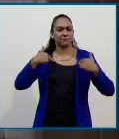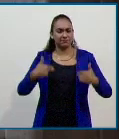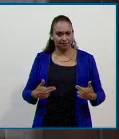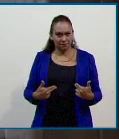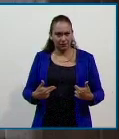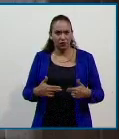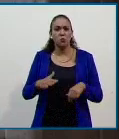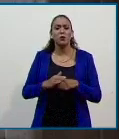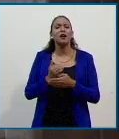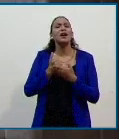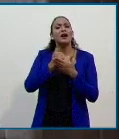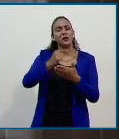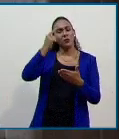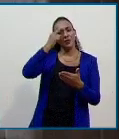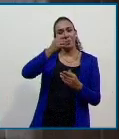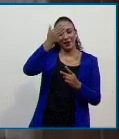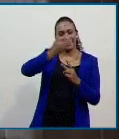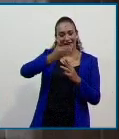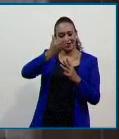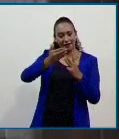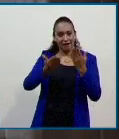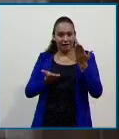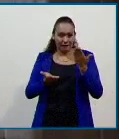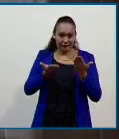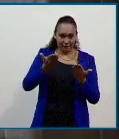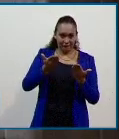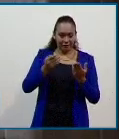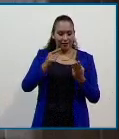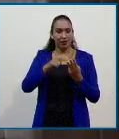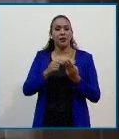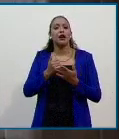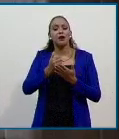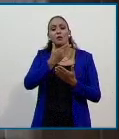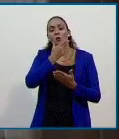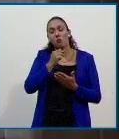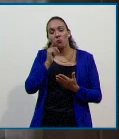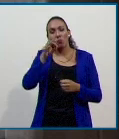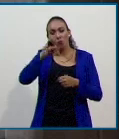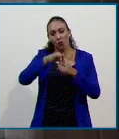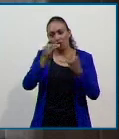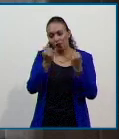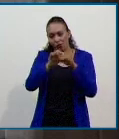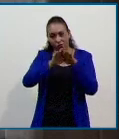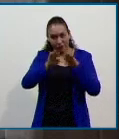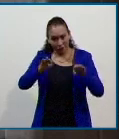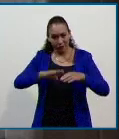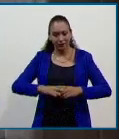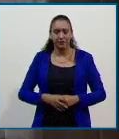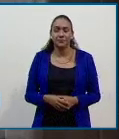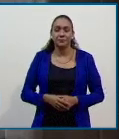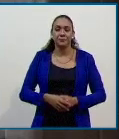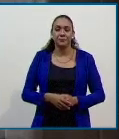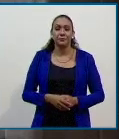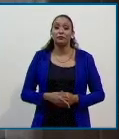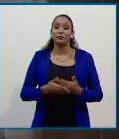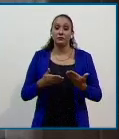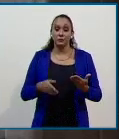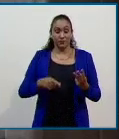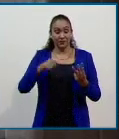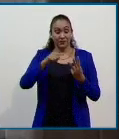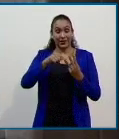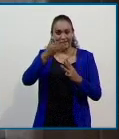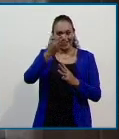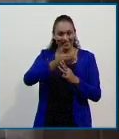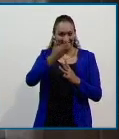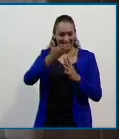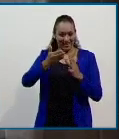separación y equilibrio entre los poderes, de la democracia, de la diversidad y del pluralismo. Su existencia